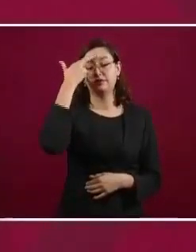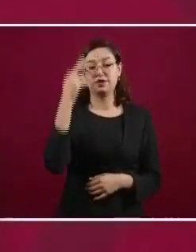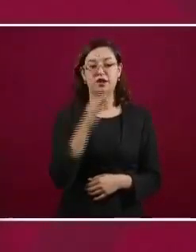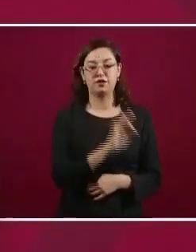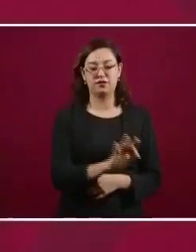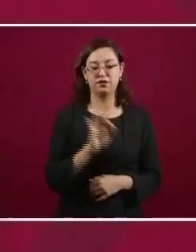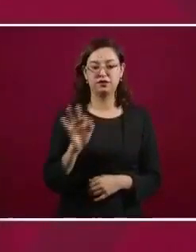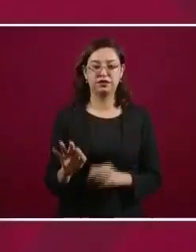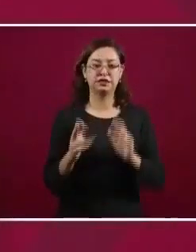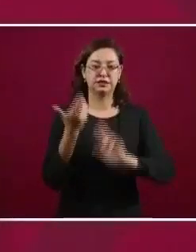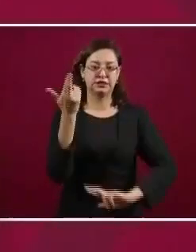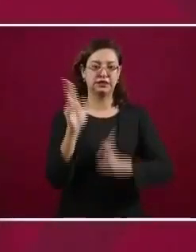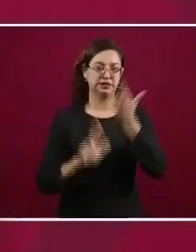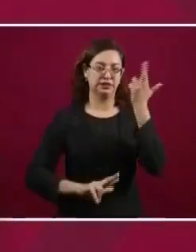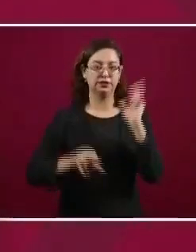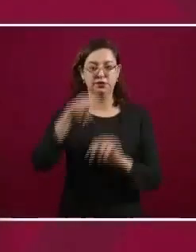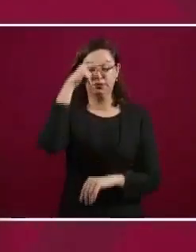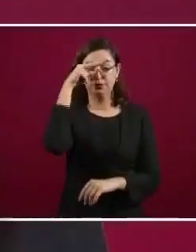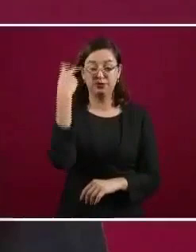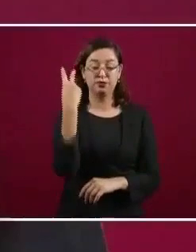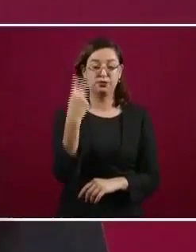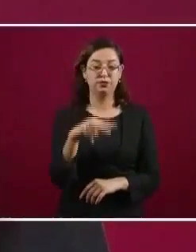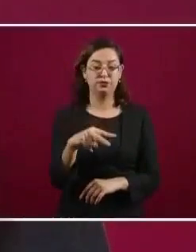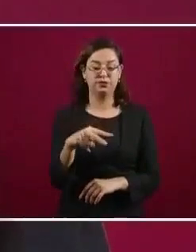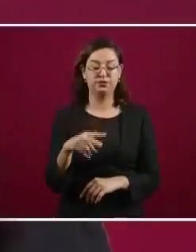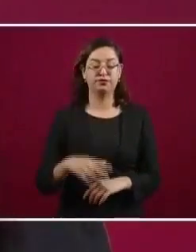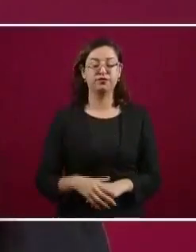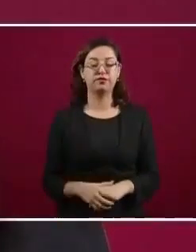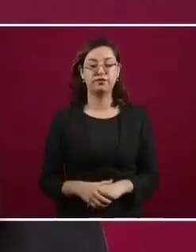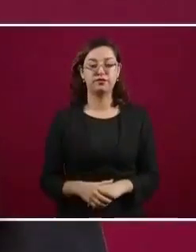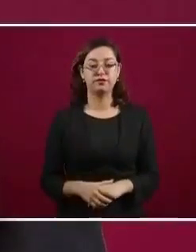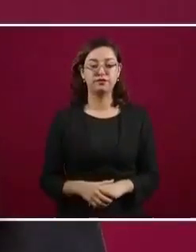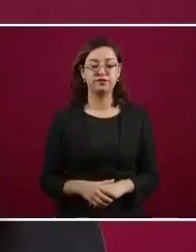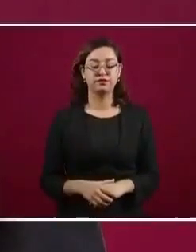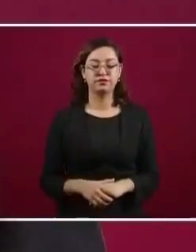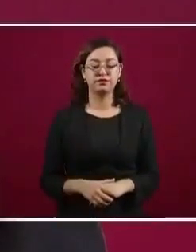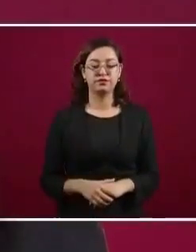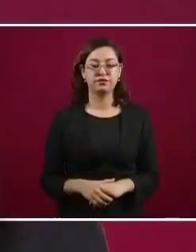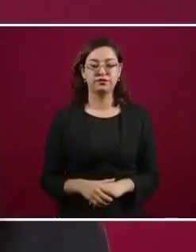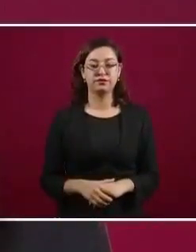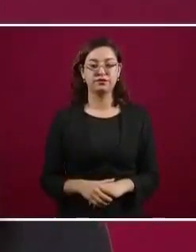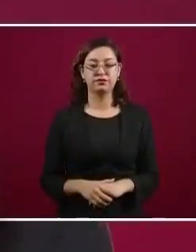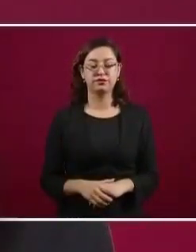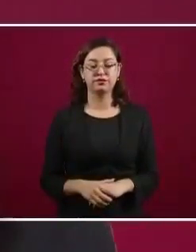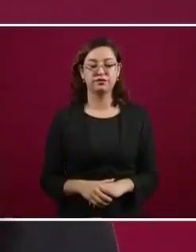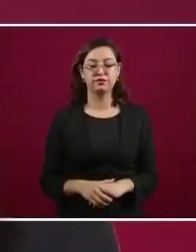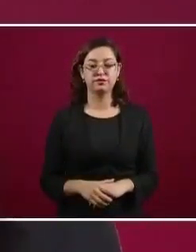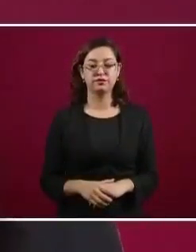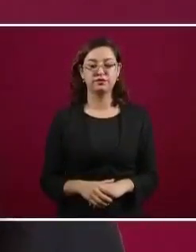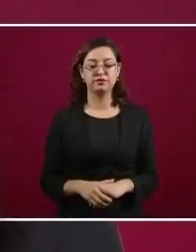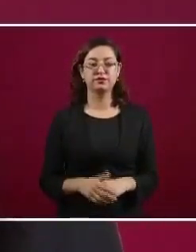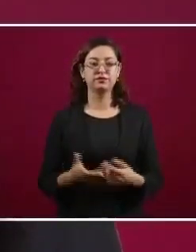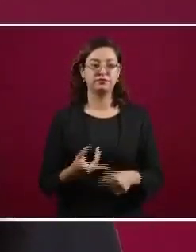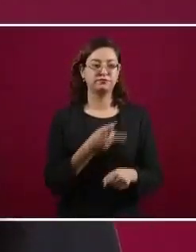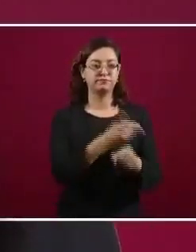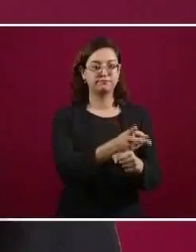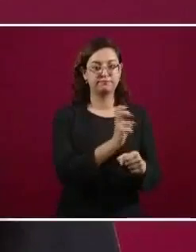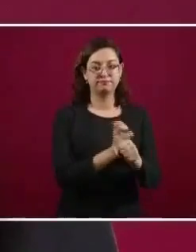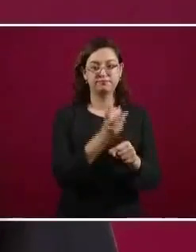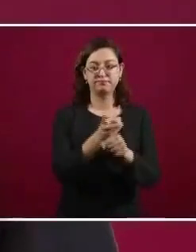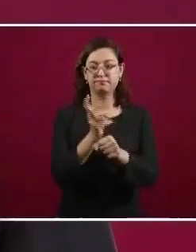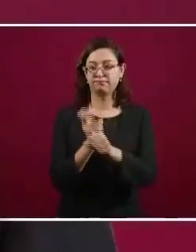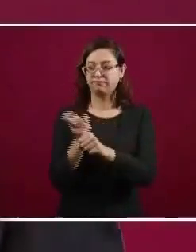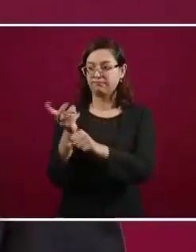reiteró que frenar el operativo fue la mejor decisión incluso pidió que se disculpen quienes manifestaron que a sangre y fuego